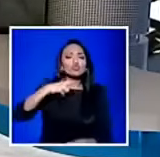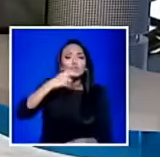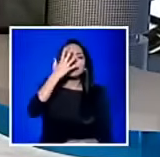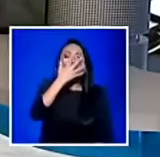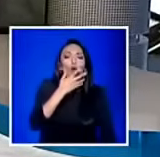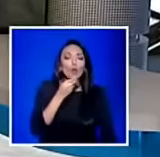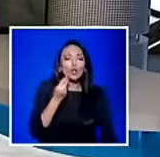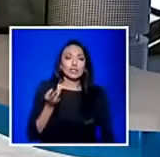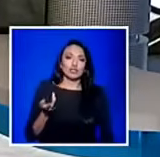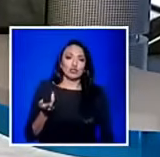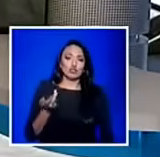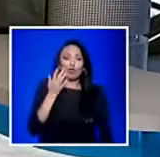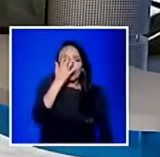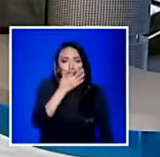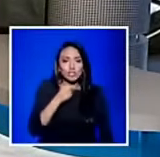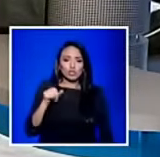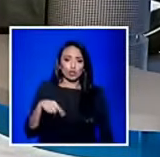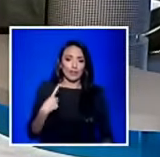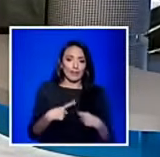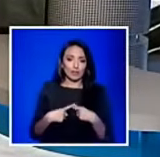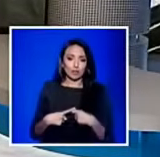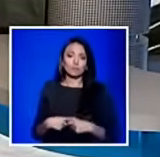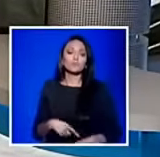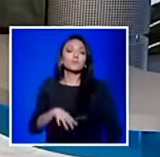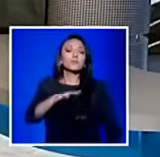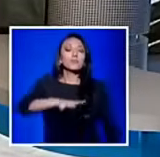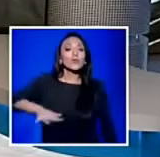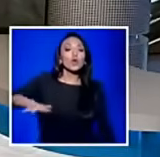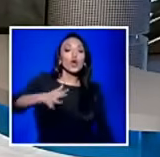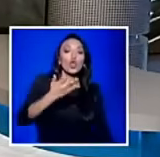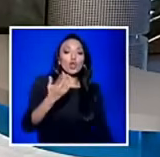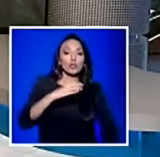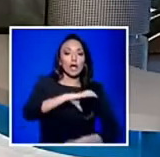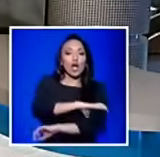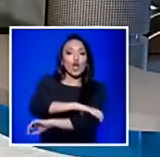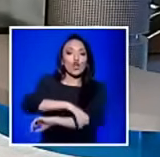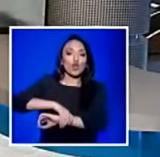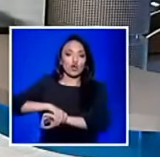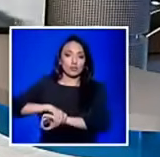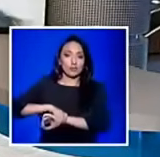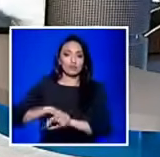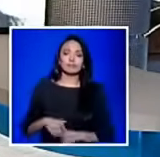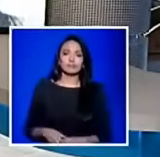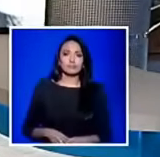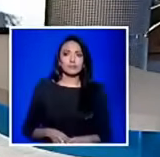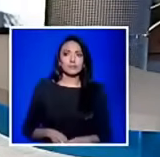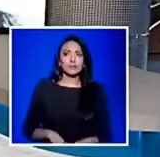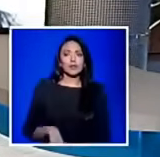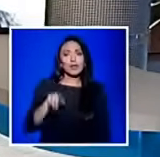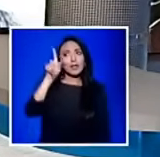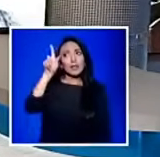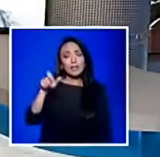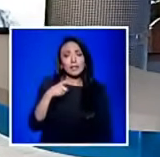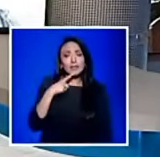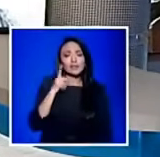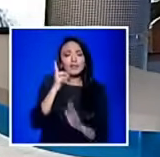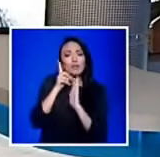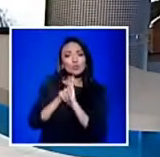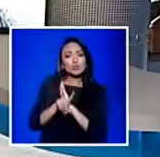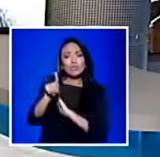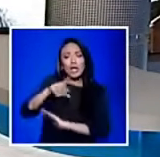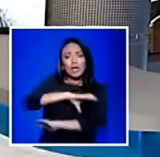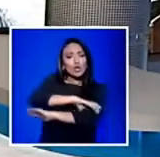hermosa, colonial, de nuestra Carita de Dios. Estamos hablando de La Ronda, donde los vecinos denuncian mal uso de los